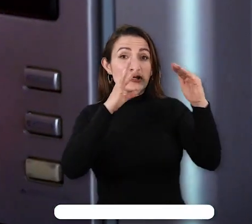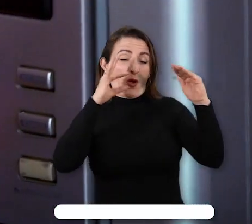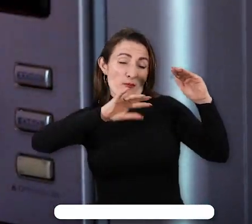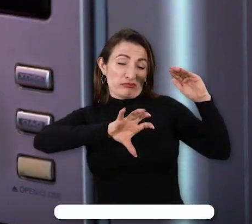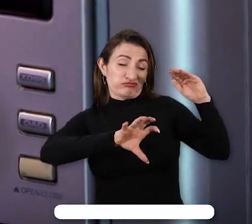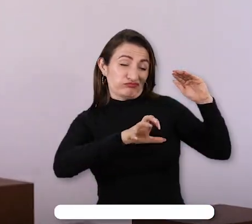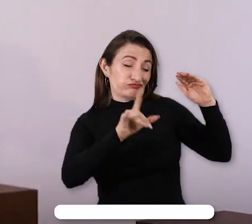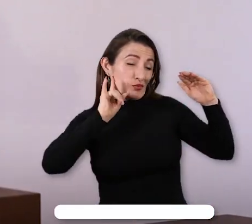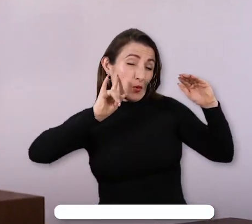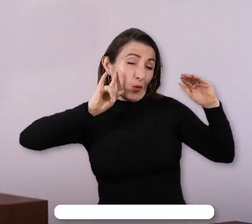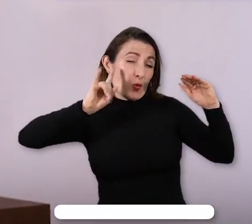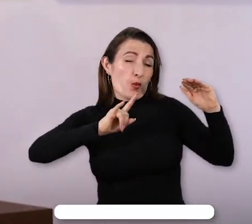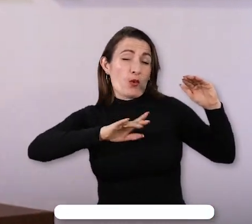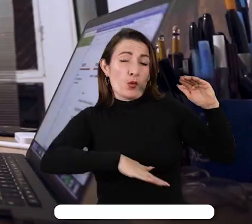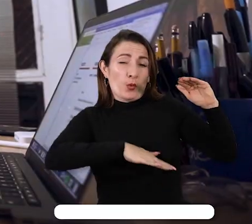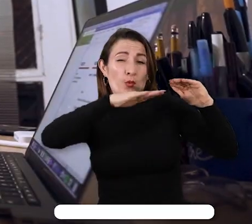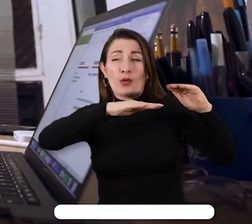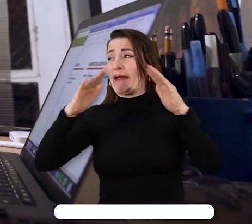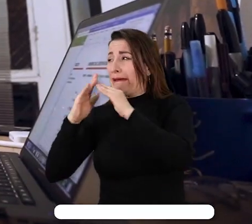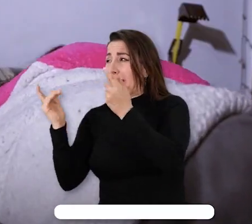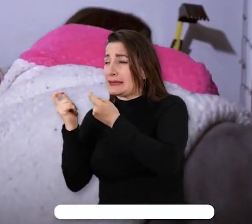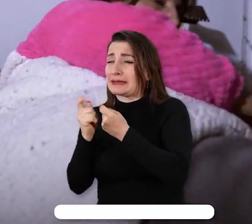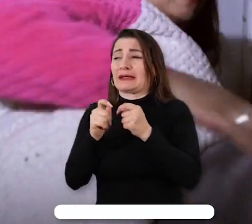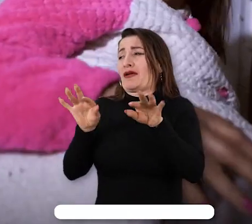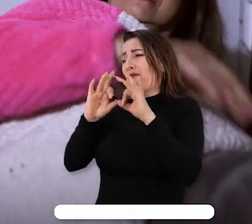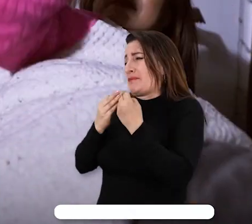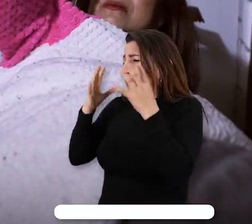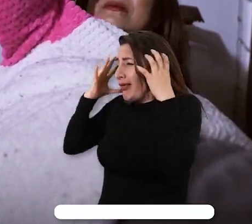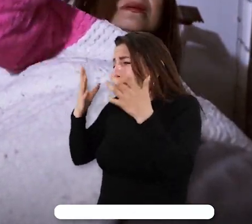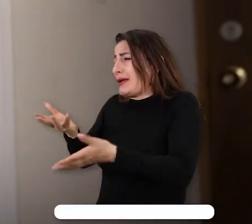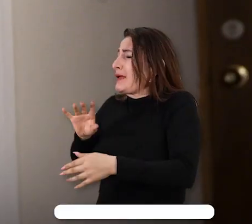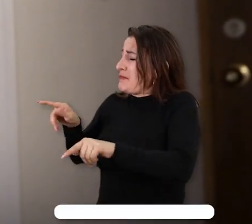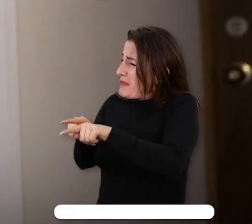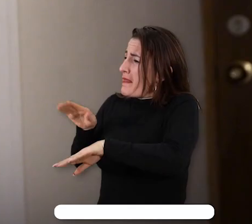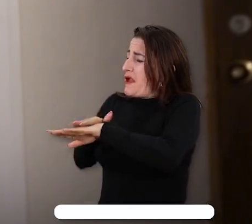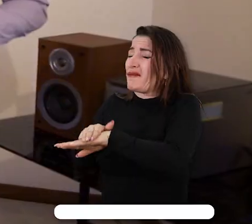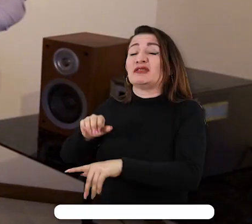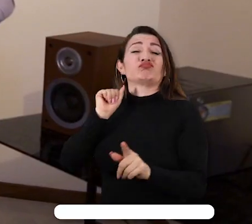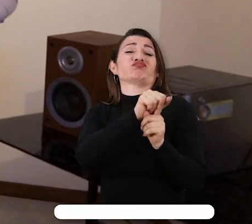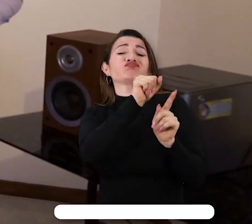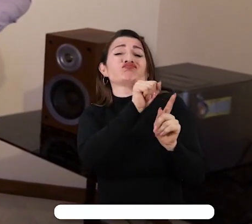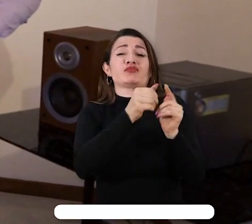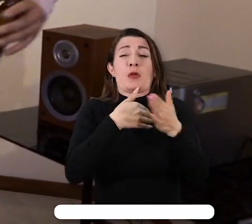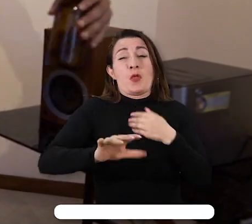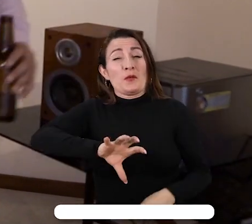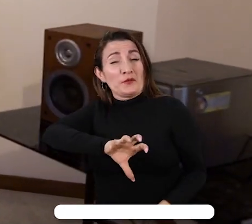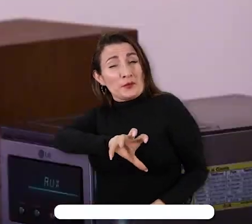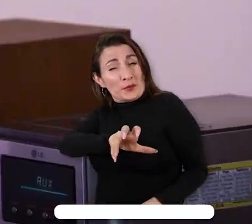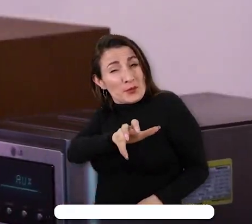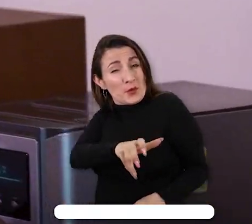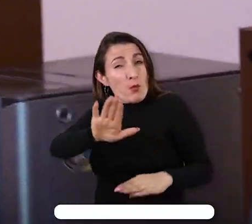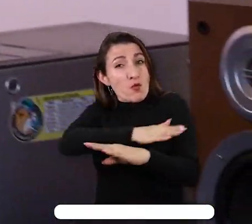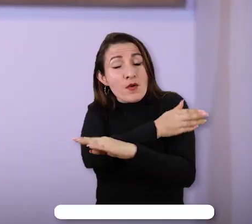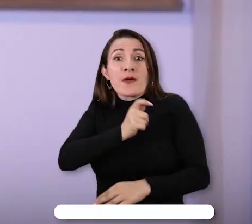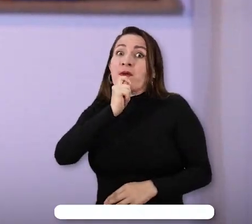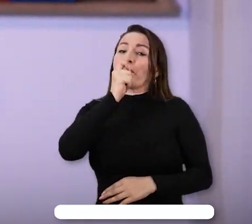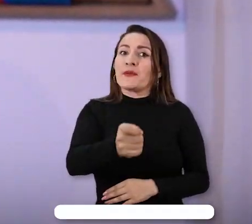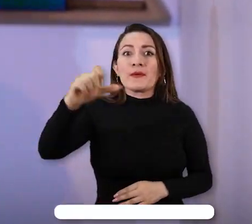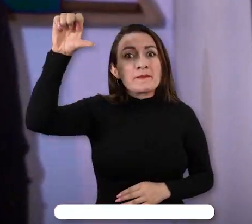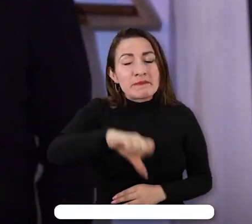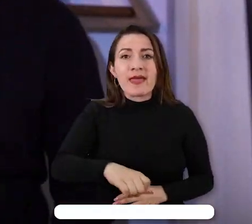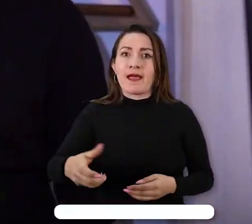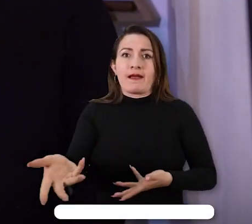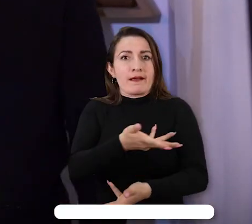Juan escucha música a todo volumen en la sala de su casa. Su familia y vecinos están atormentados. Aunque sus hermanas le llaman la atención, no hace caso. Y por el contrario, le sube a la